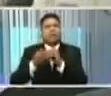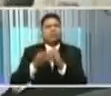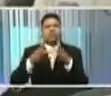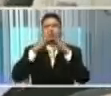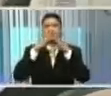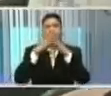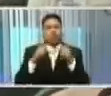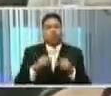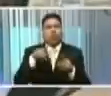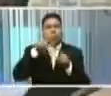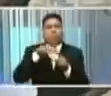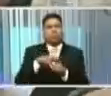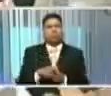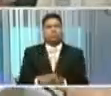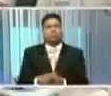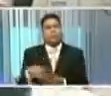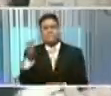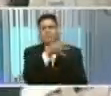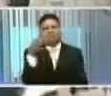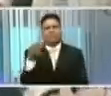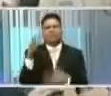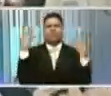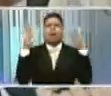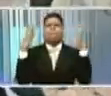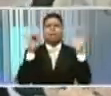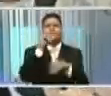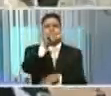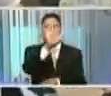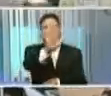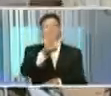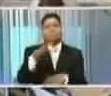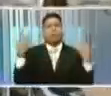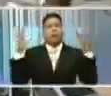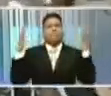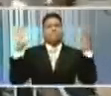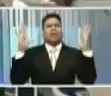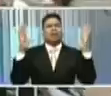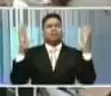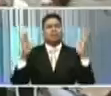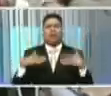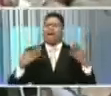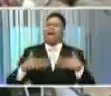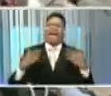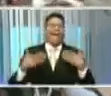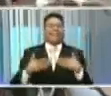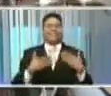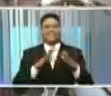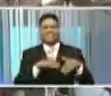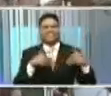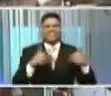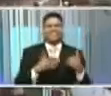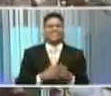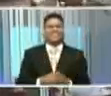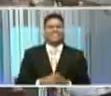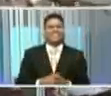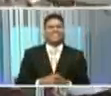repuesto. Excelente, un aplauso para ustedes. Así es que se tienen que amotinar. ¿Qué digo? Motivar.